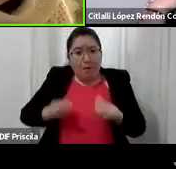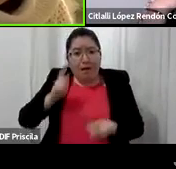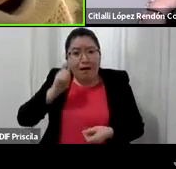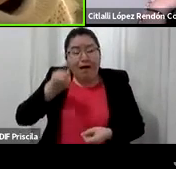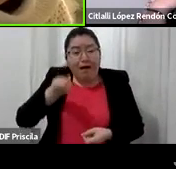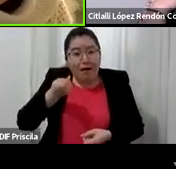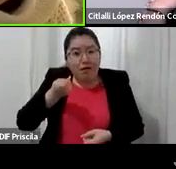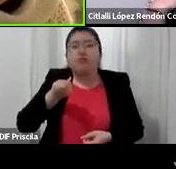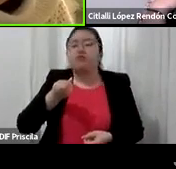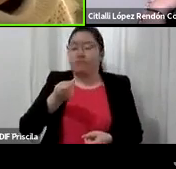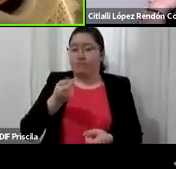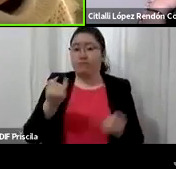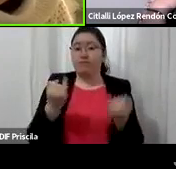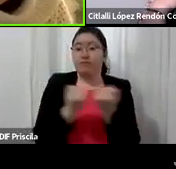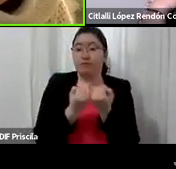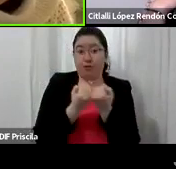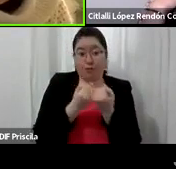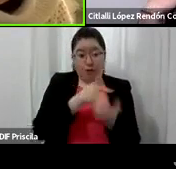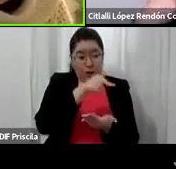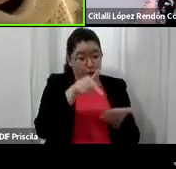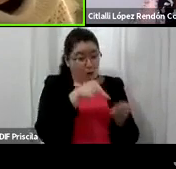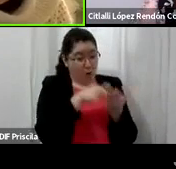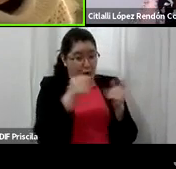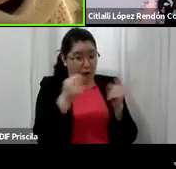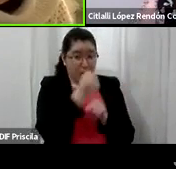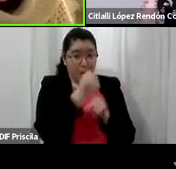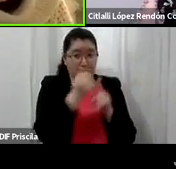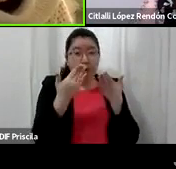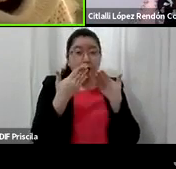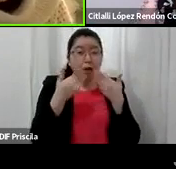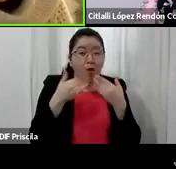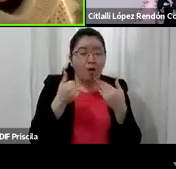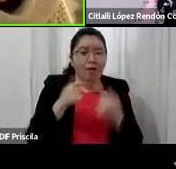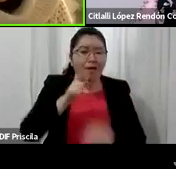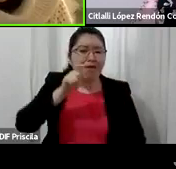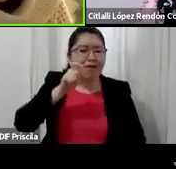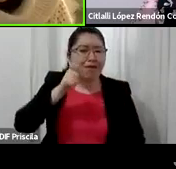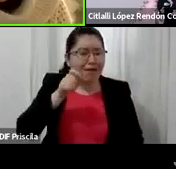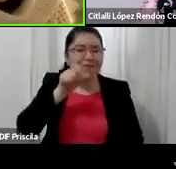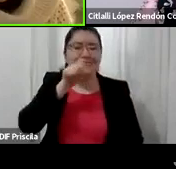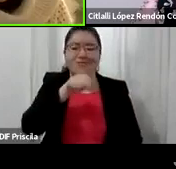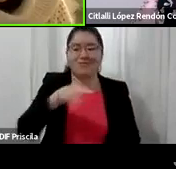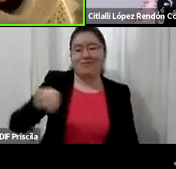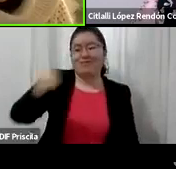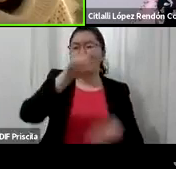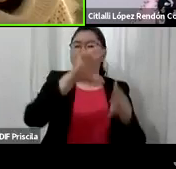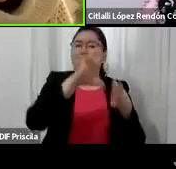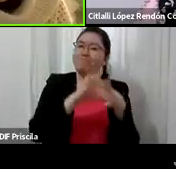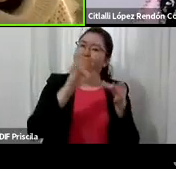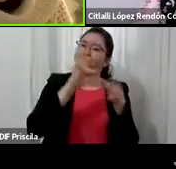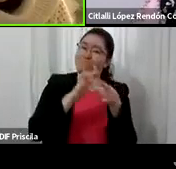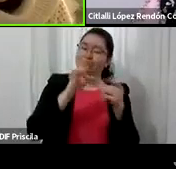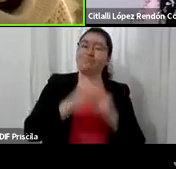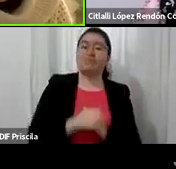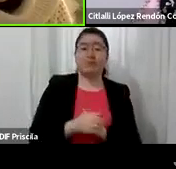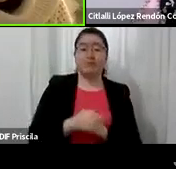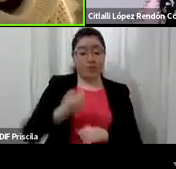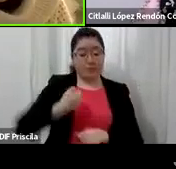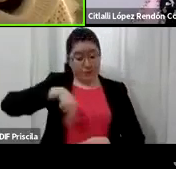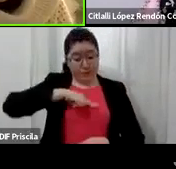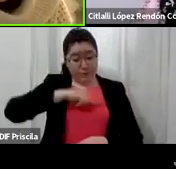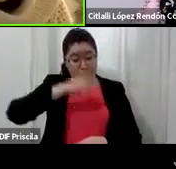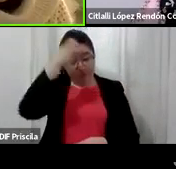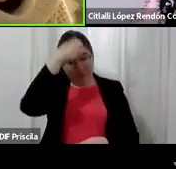un espacio sin violencia. Entonces, en las experiencias que hemos tenido ha sido muy enriquecedor